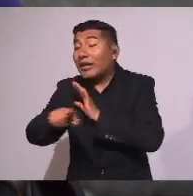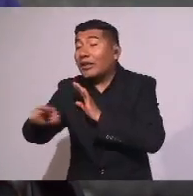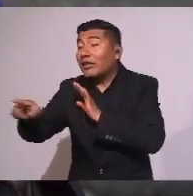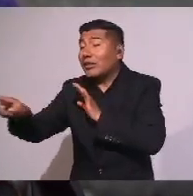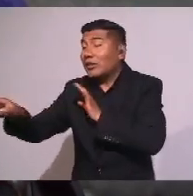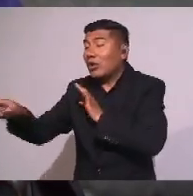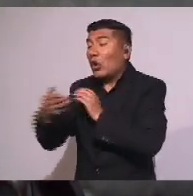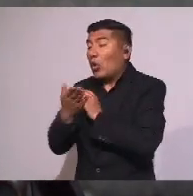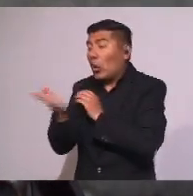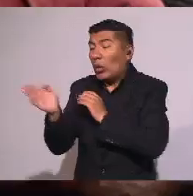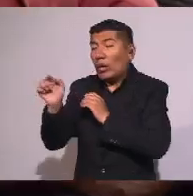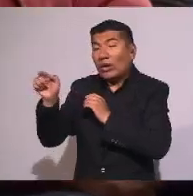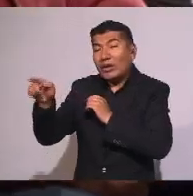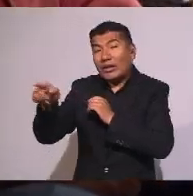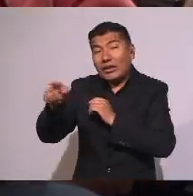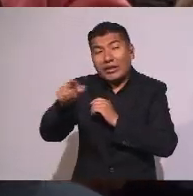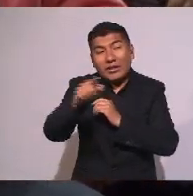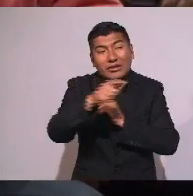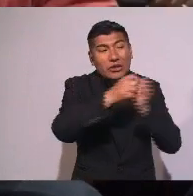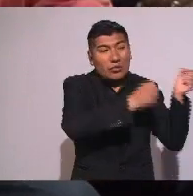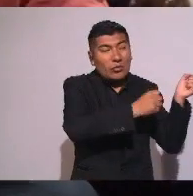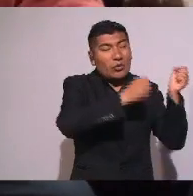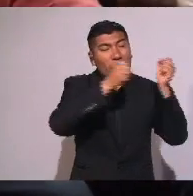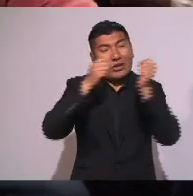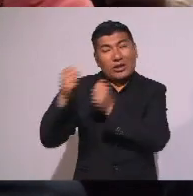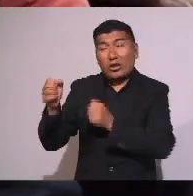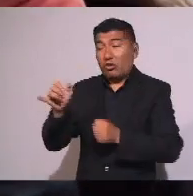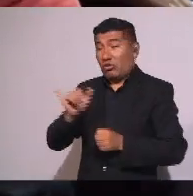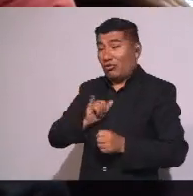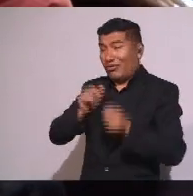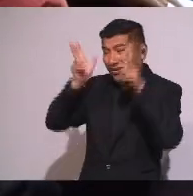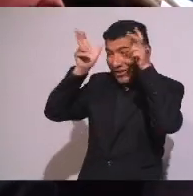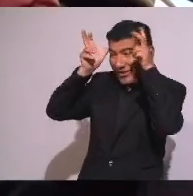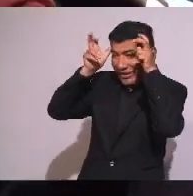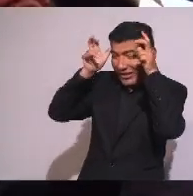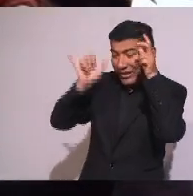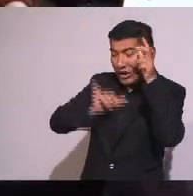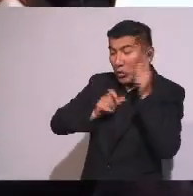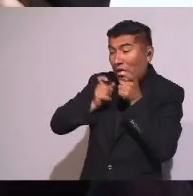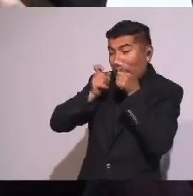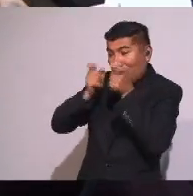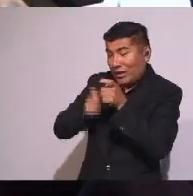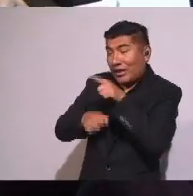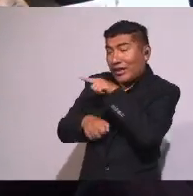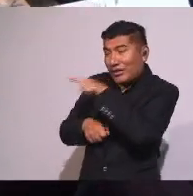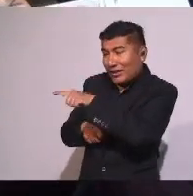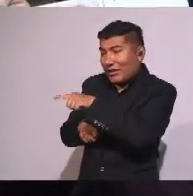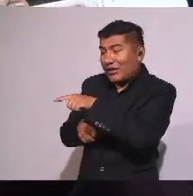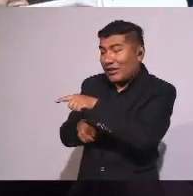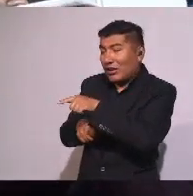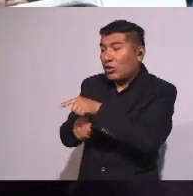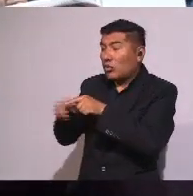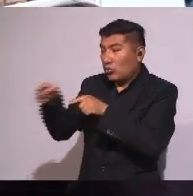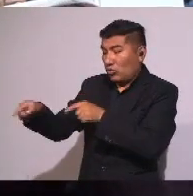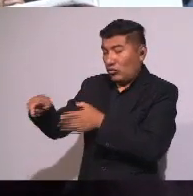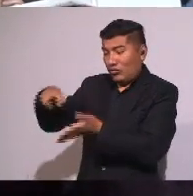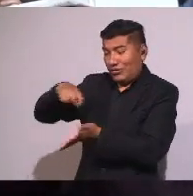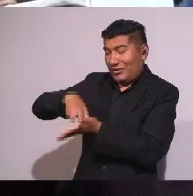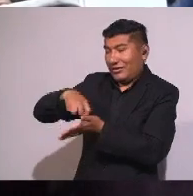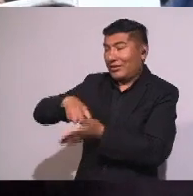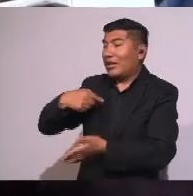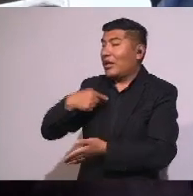todo lo que hay en todas partes. Y le dice, te voy a dar todo esto si postrándote me